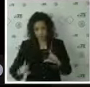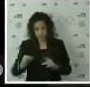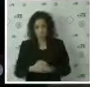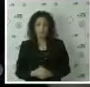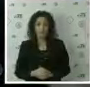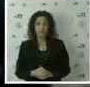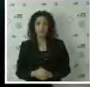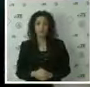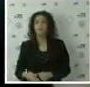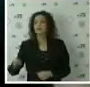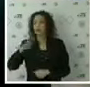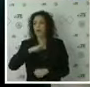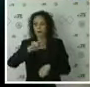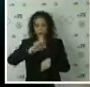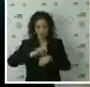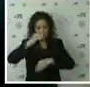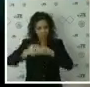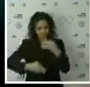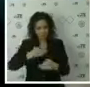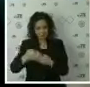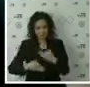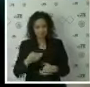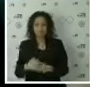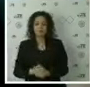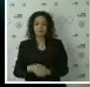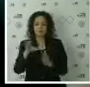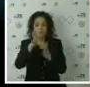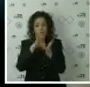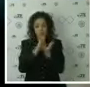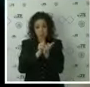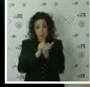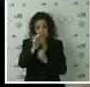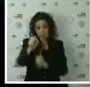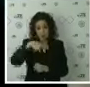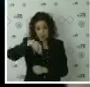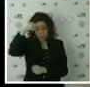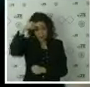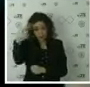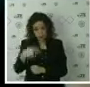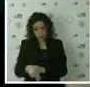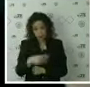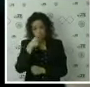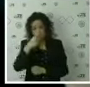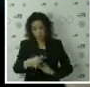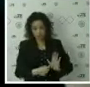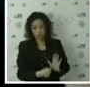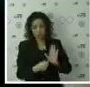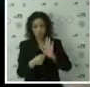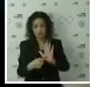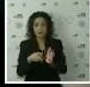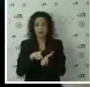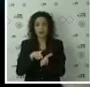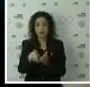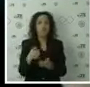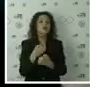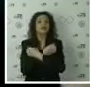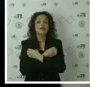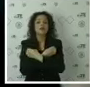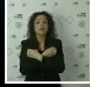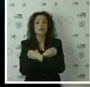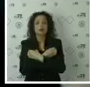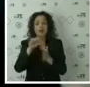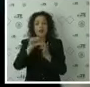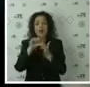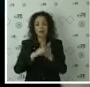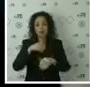pues buenos días a todos. En la Constitución Política de los Estados Unidos Mexicanos está establecido el derecho a la educación en su